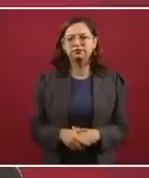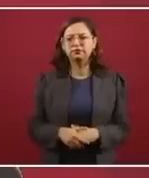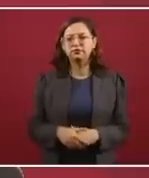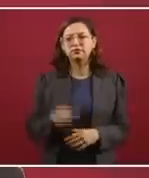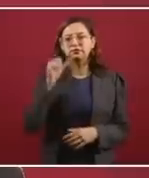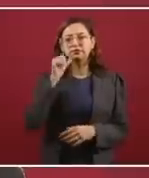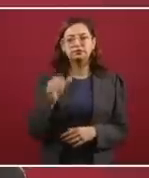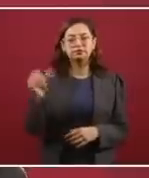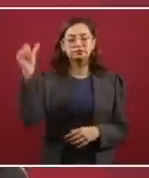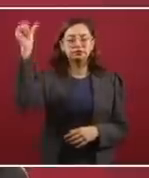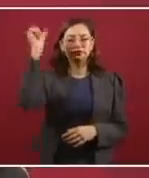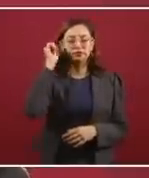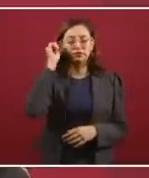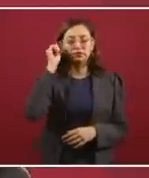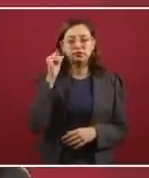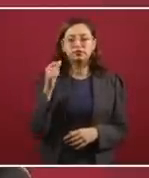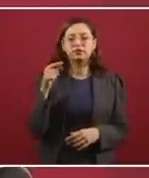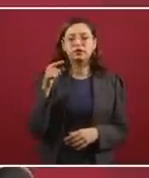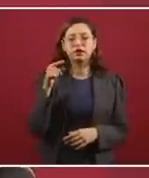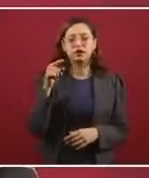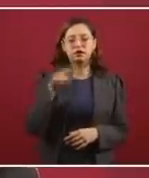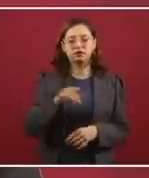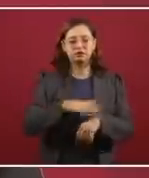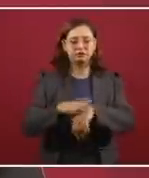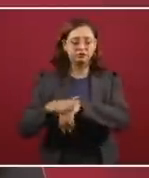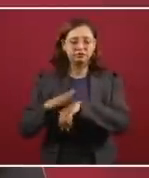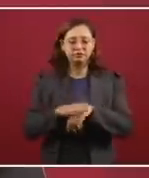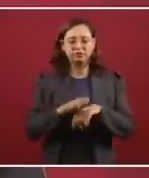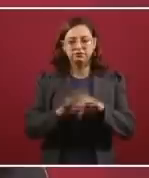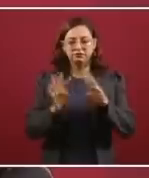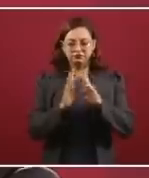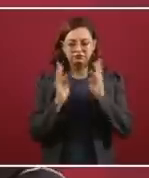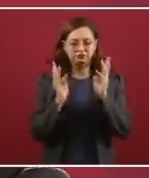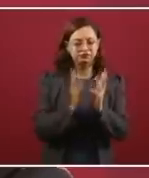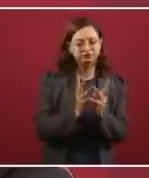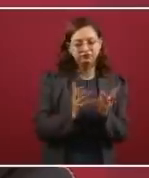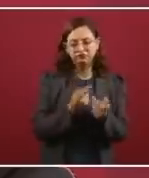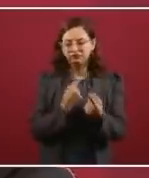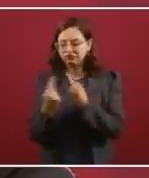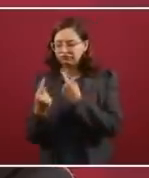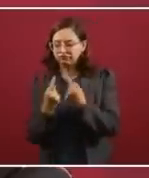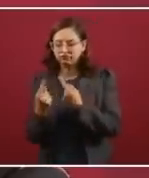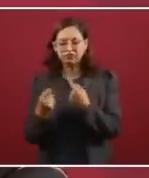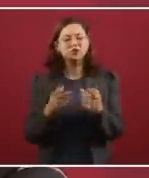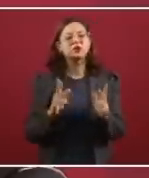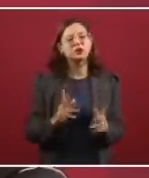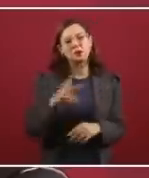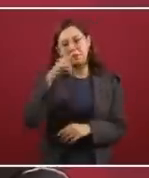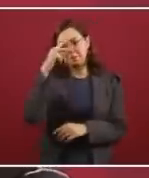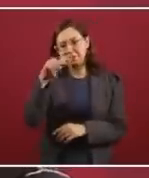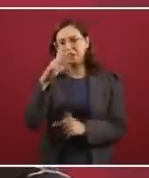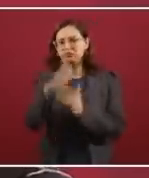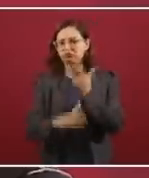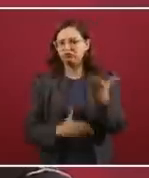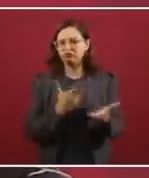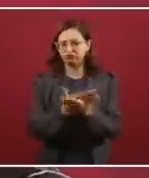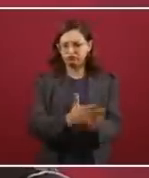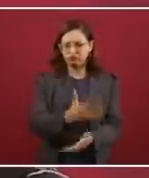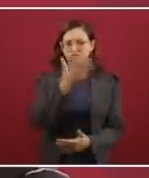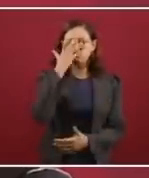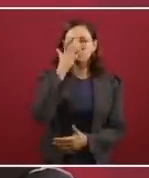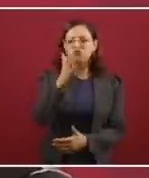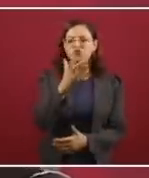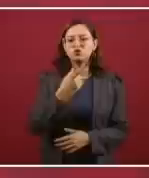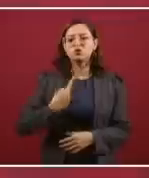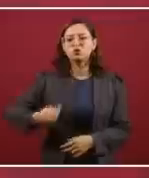se hizo la reunión del Consejo Consultivo y México presentó su postura de manera muy enérgica. Es decir, ¿a nosotros qué